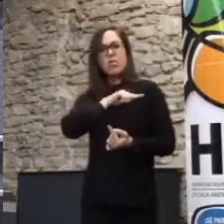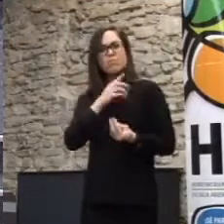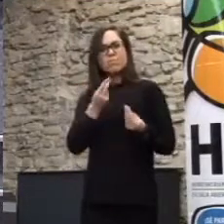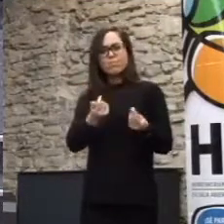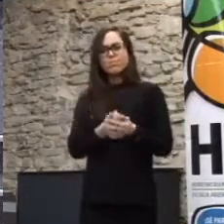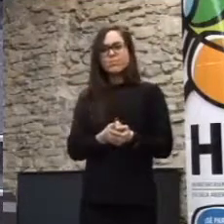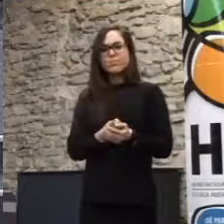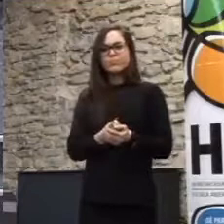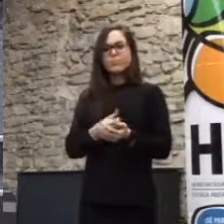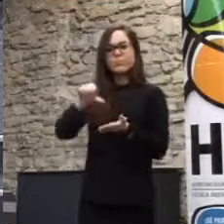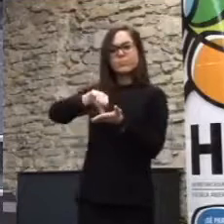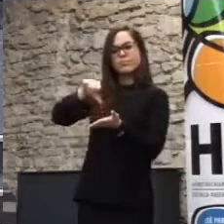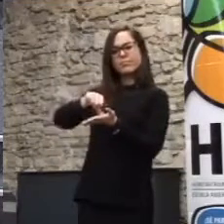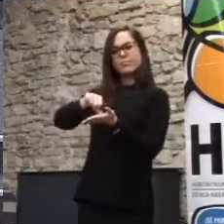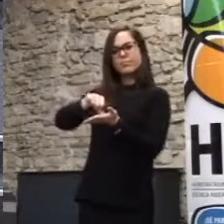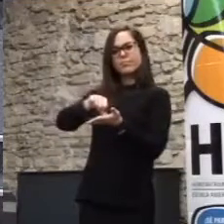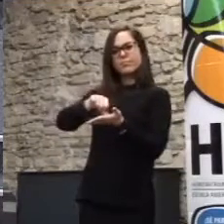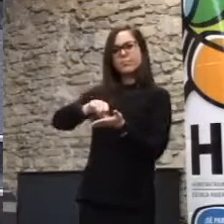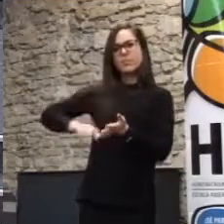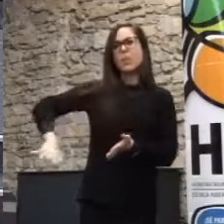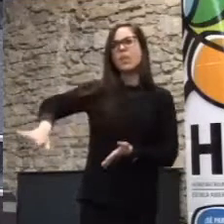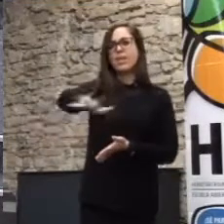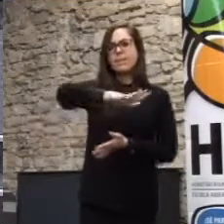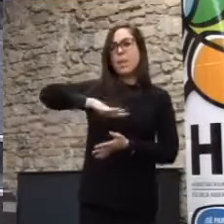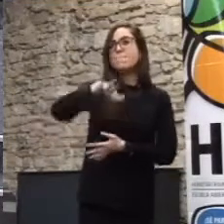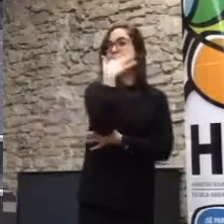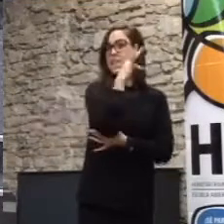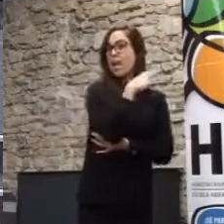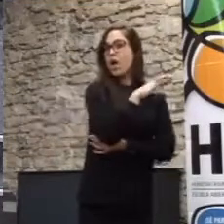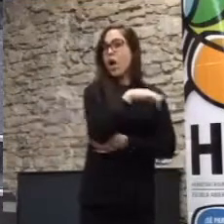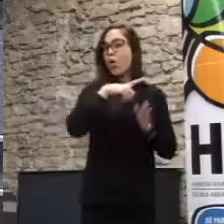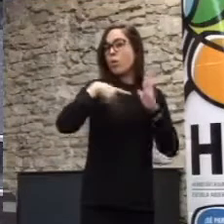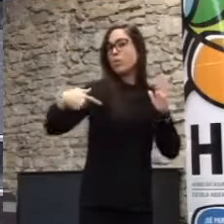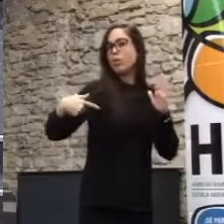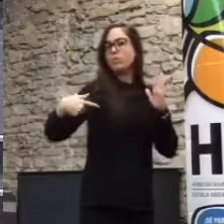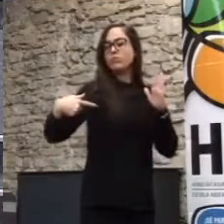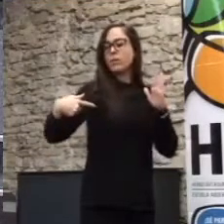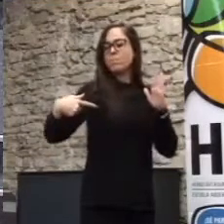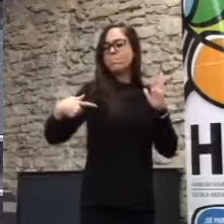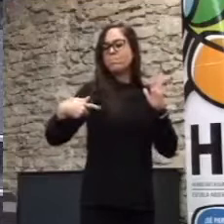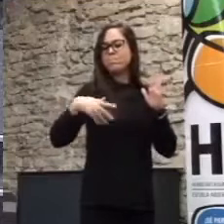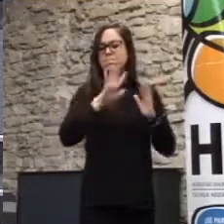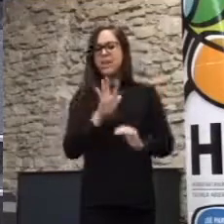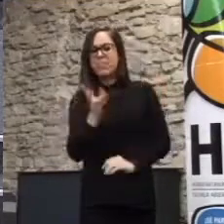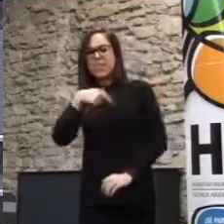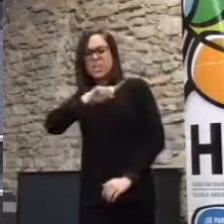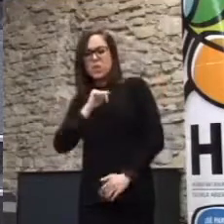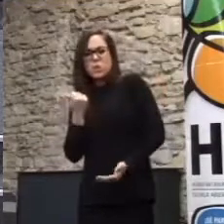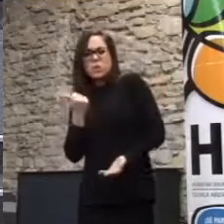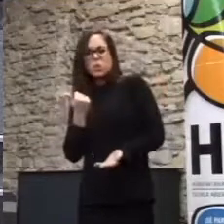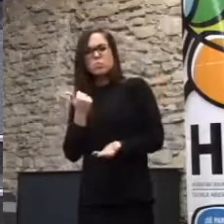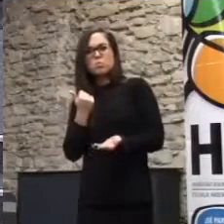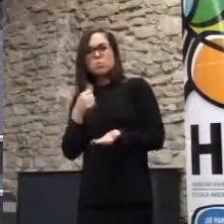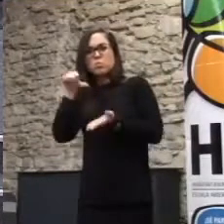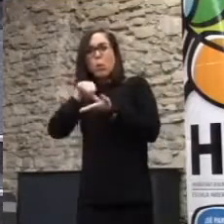da del no ser un territorio, como puedan ser otros muy cercanos de Vizcaya o de Guipúzcoa, que parece que estamos imbuidos en nuestra